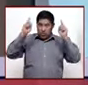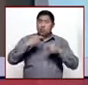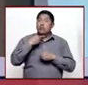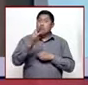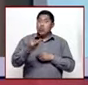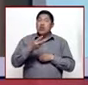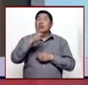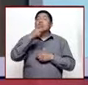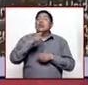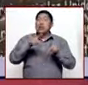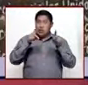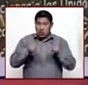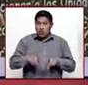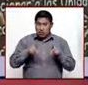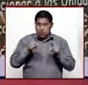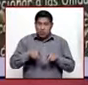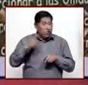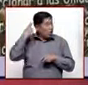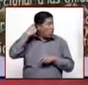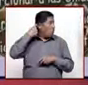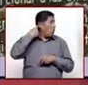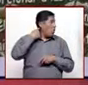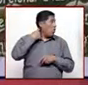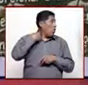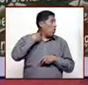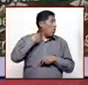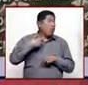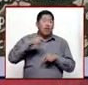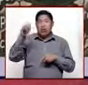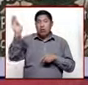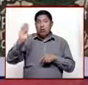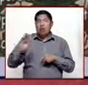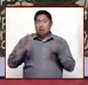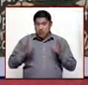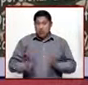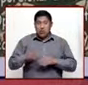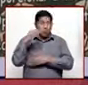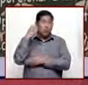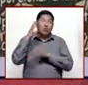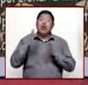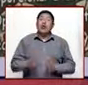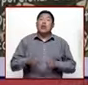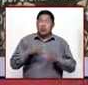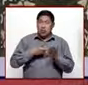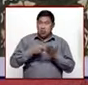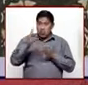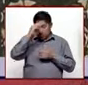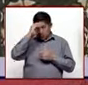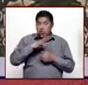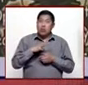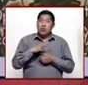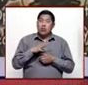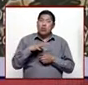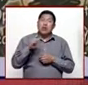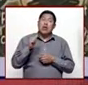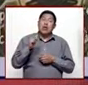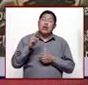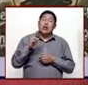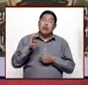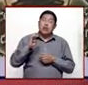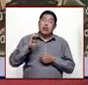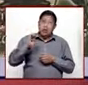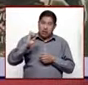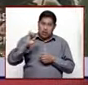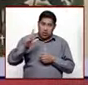la persona que fingía ser un ciudadano brasileño y colombiano era en verdad el señor Ariel